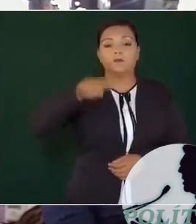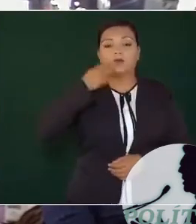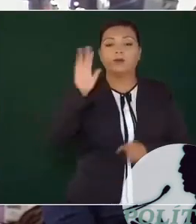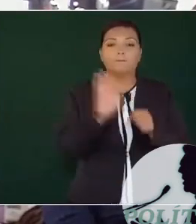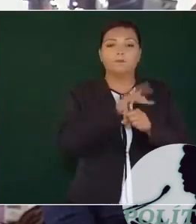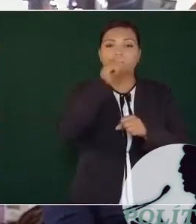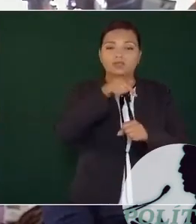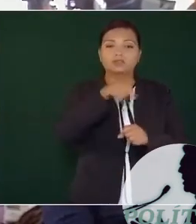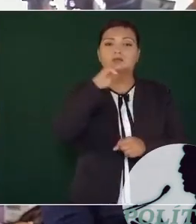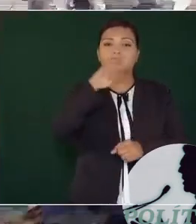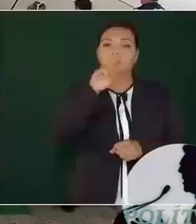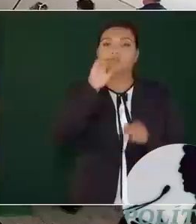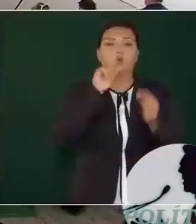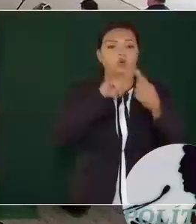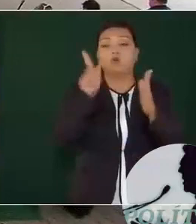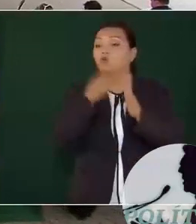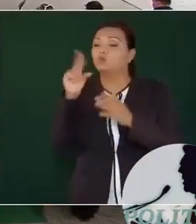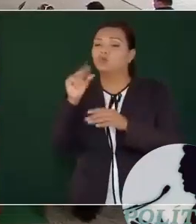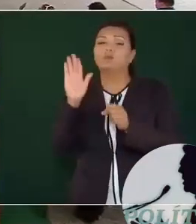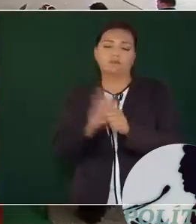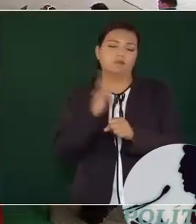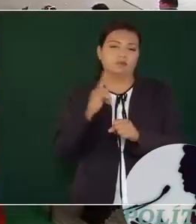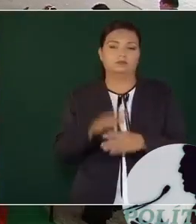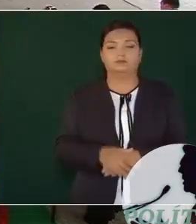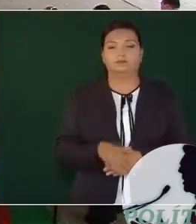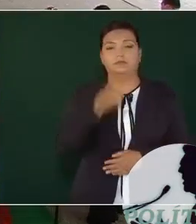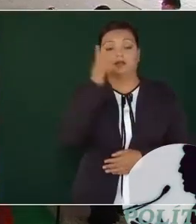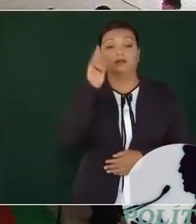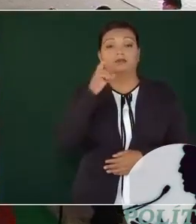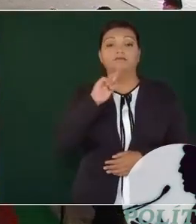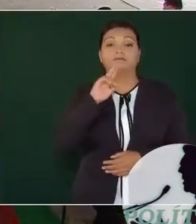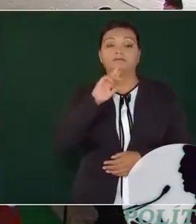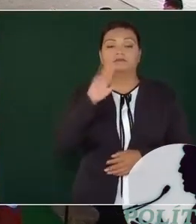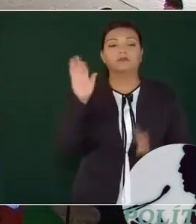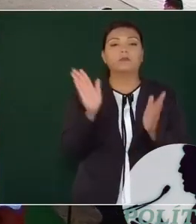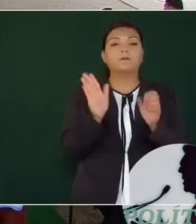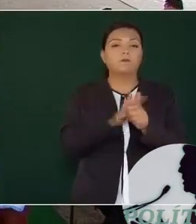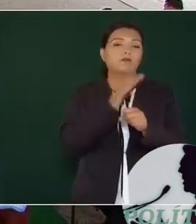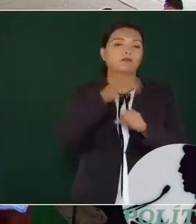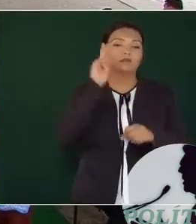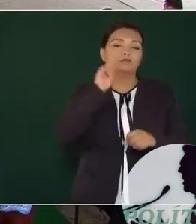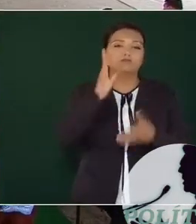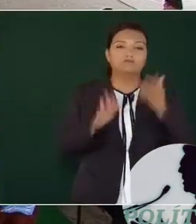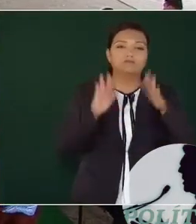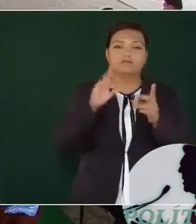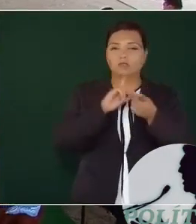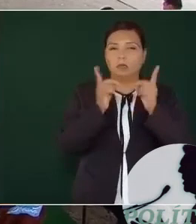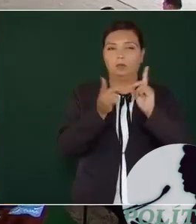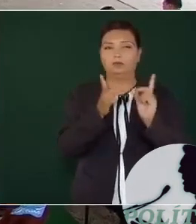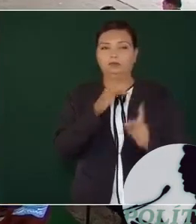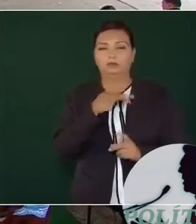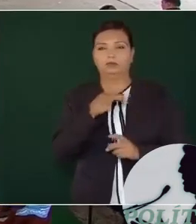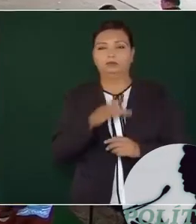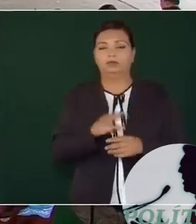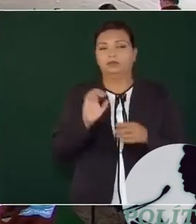por qué otro método no? Puede ser porque, aunque es muy doloroso,